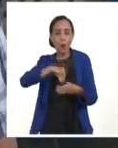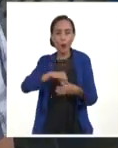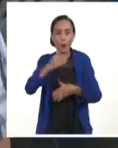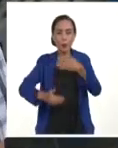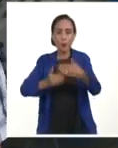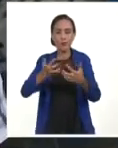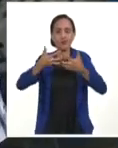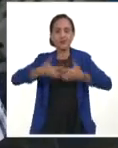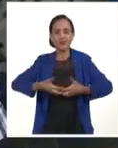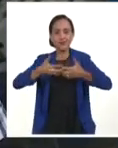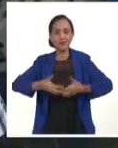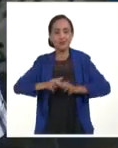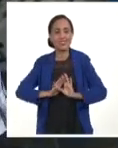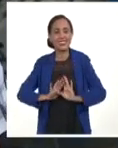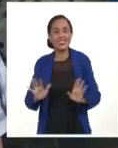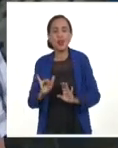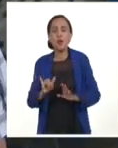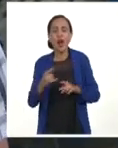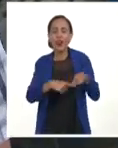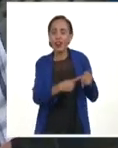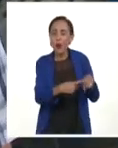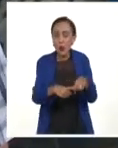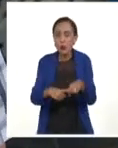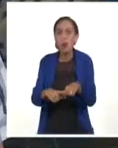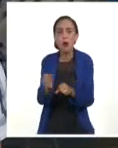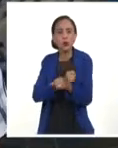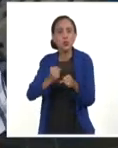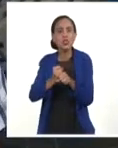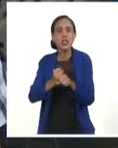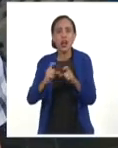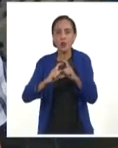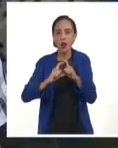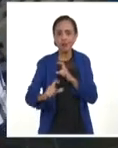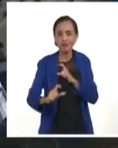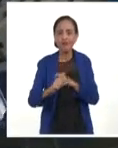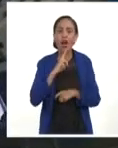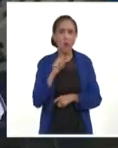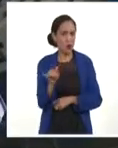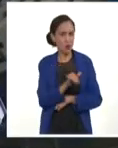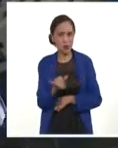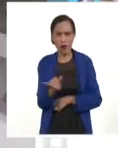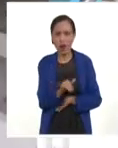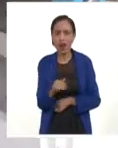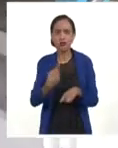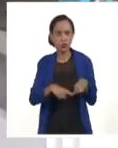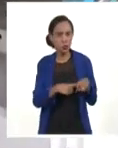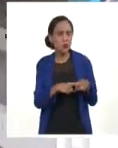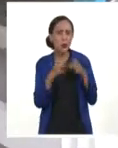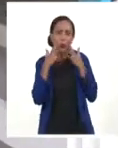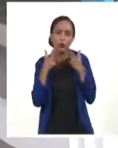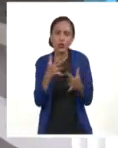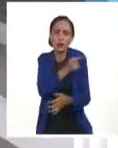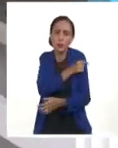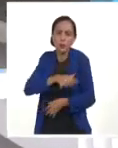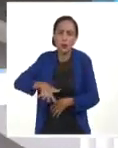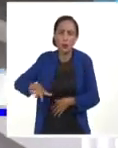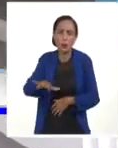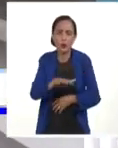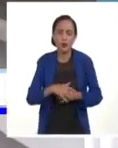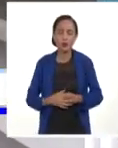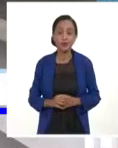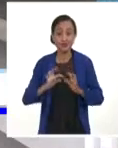lo convertimos en piezas para recursos hidráulicos, en artículos para la población. Industria que desde